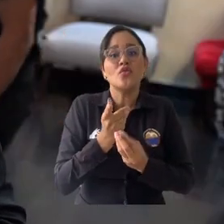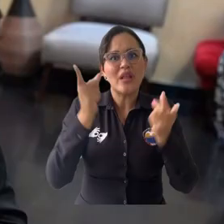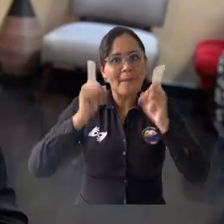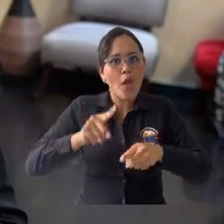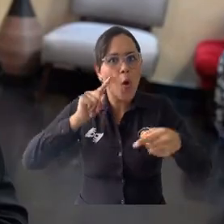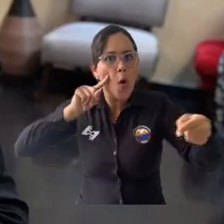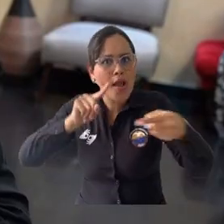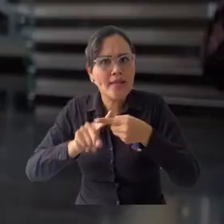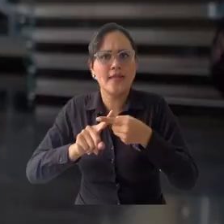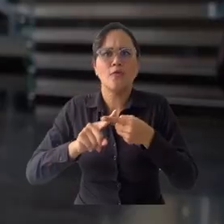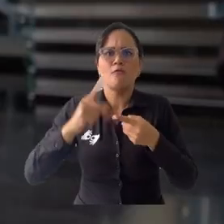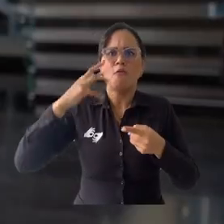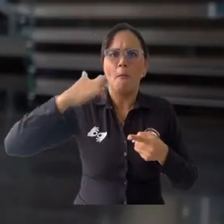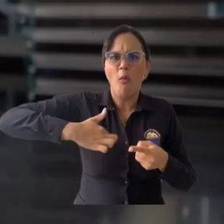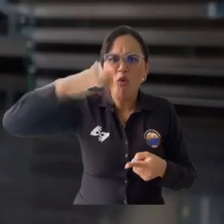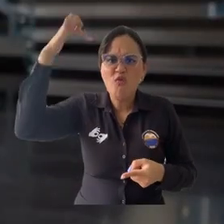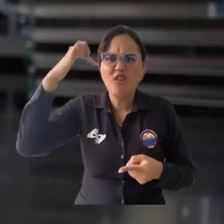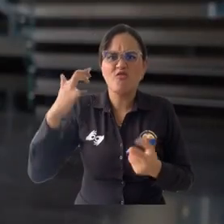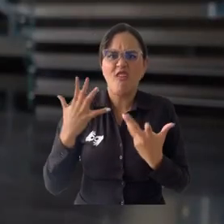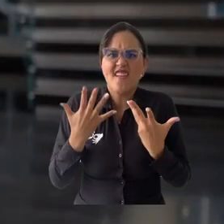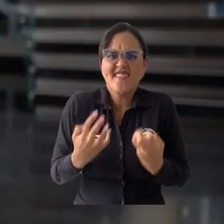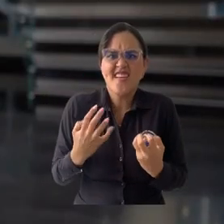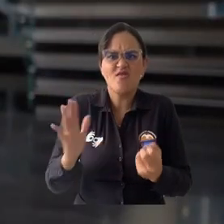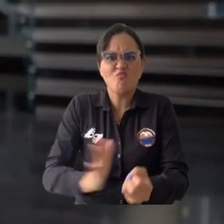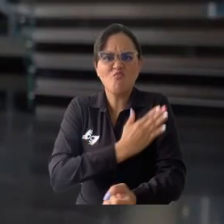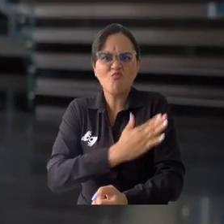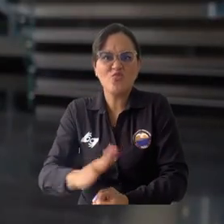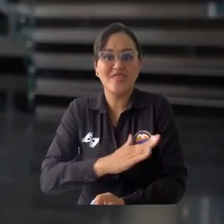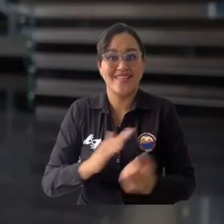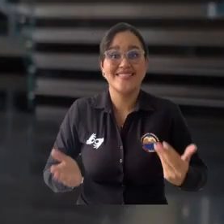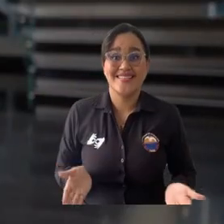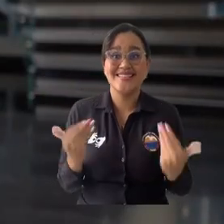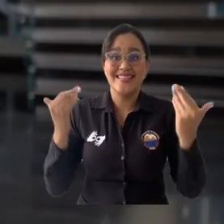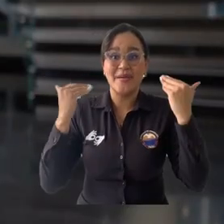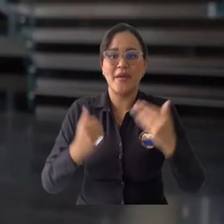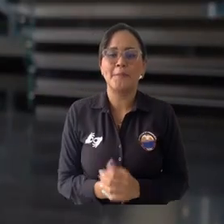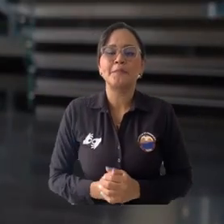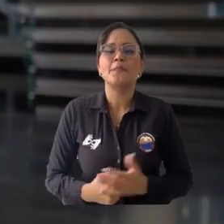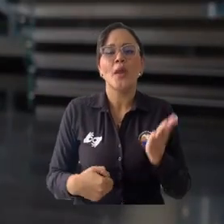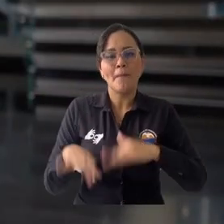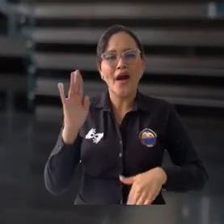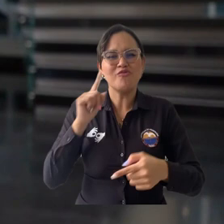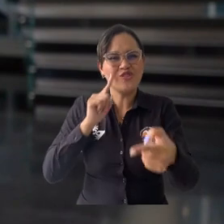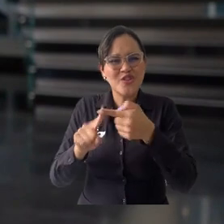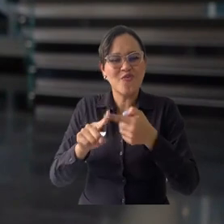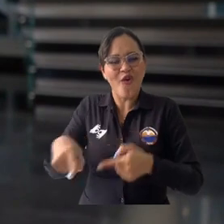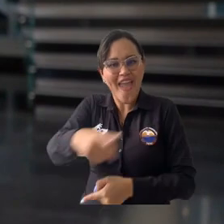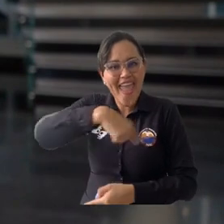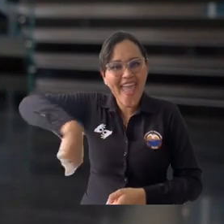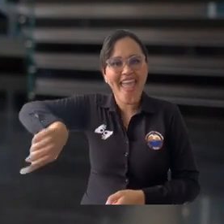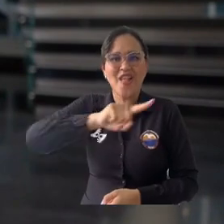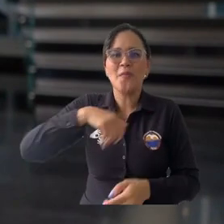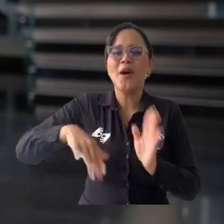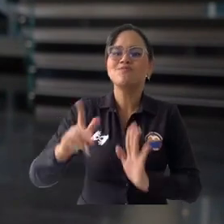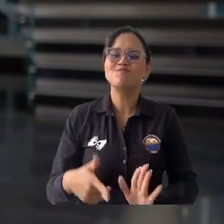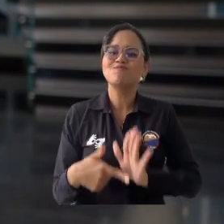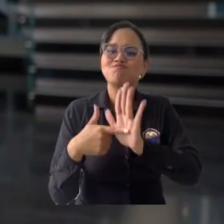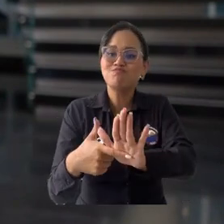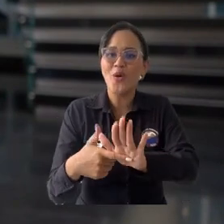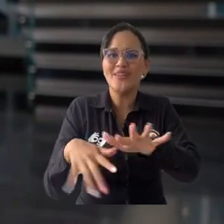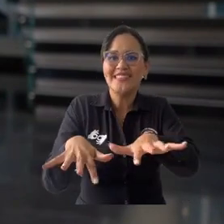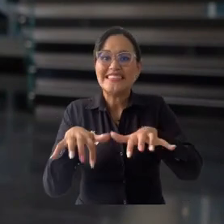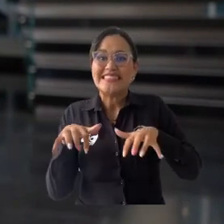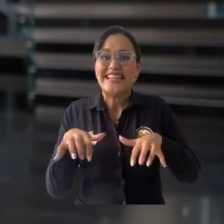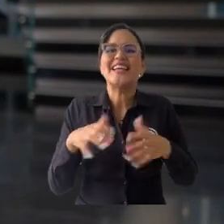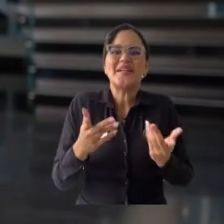profesionalización de la música. Y que además ellos tengan este primer encuentro con un escenario, con el público, y puedan vivir lo que